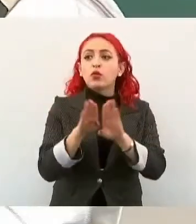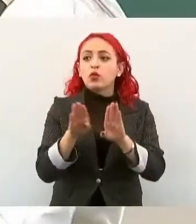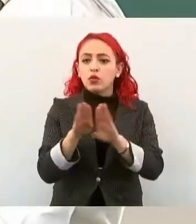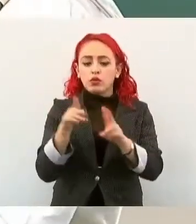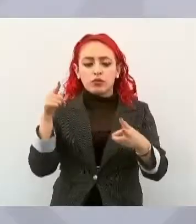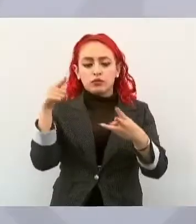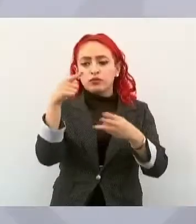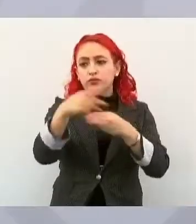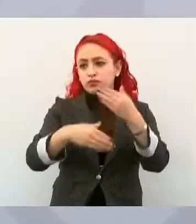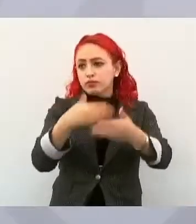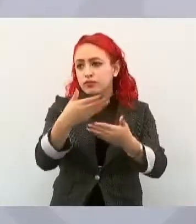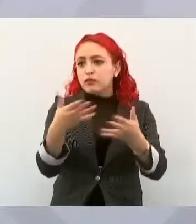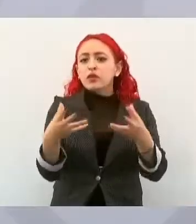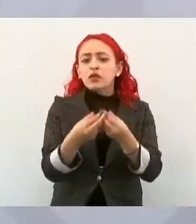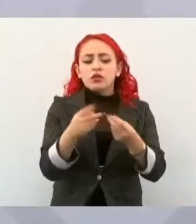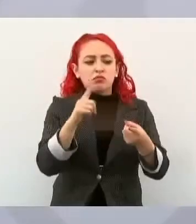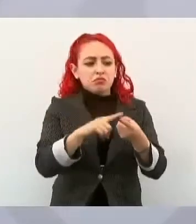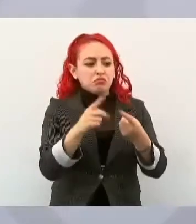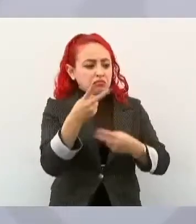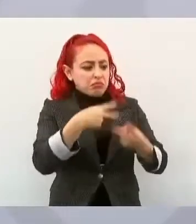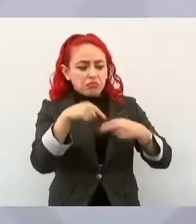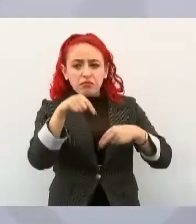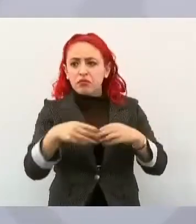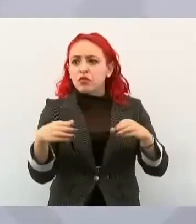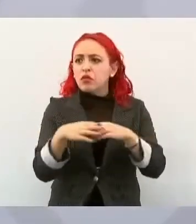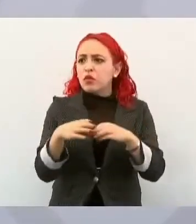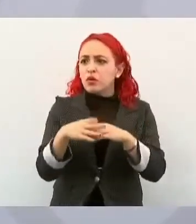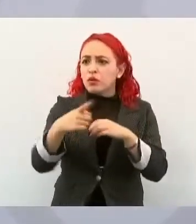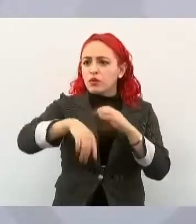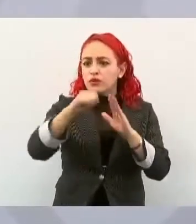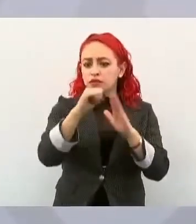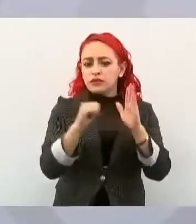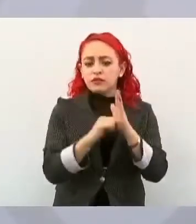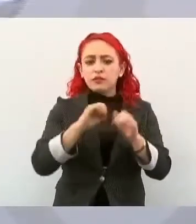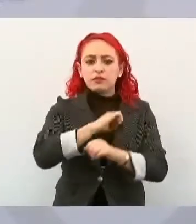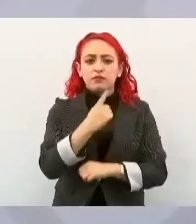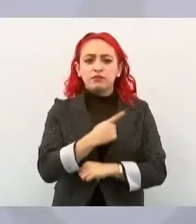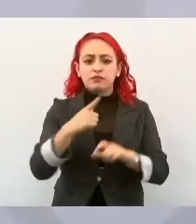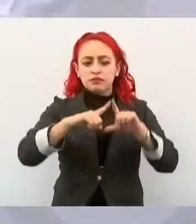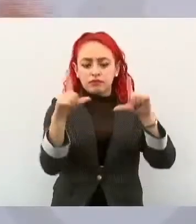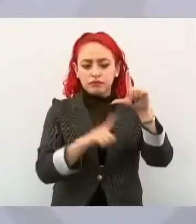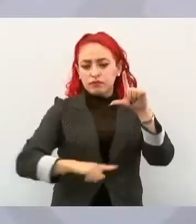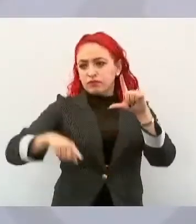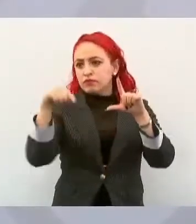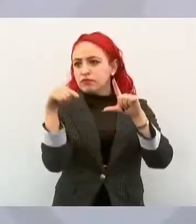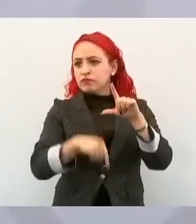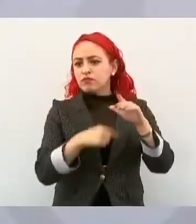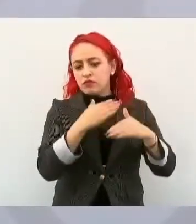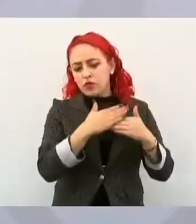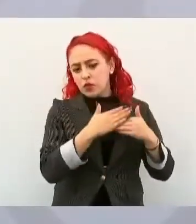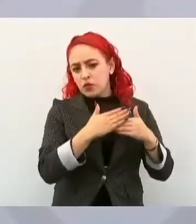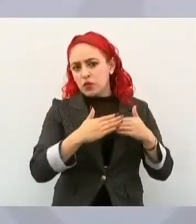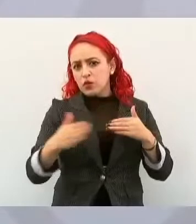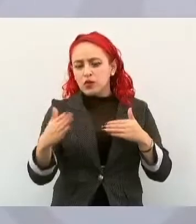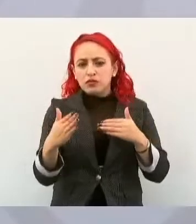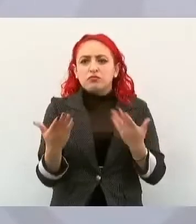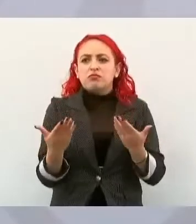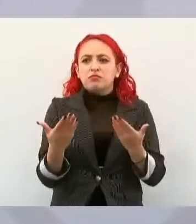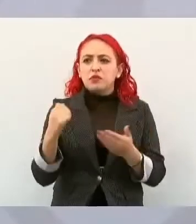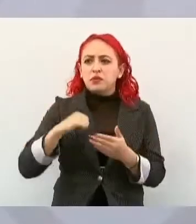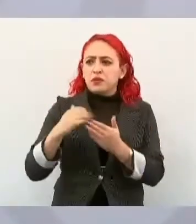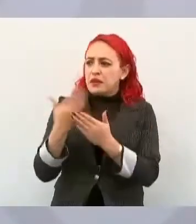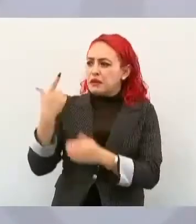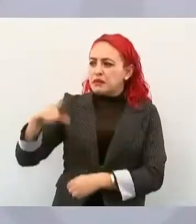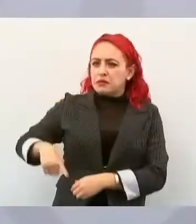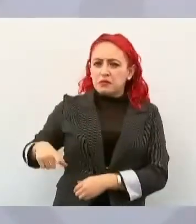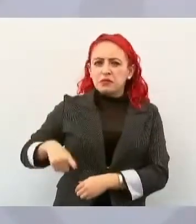vamos? ¿De dónde venía el sistema de salud de nuestro país en todo este periodo neoliberal? Con